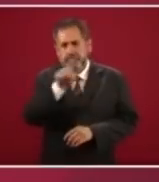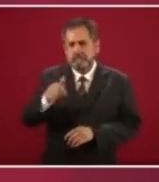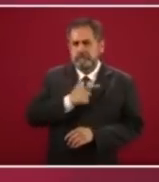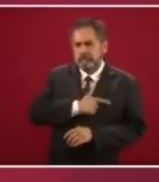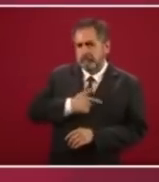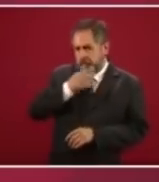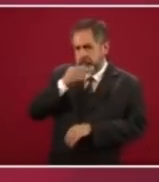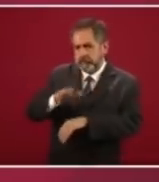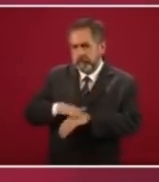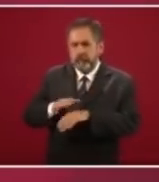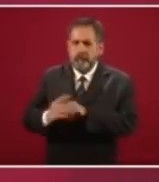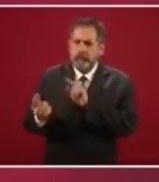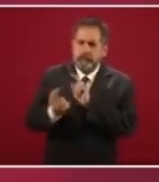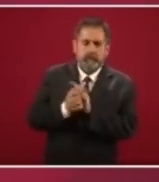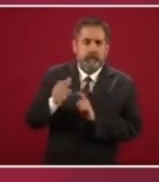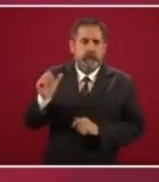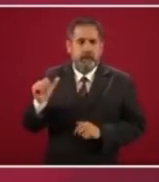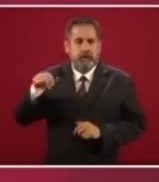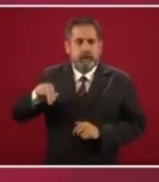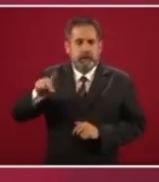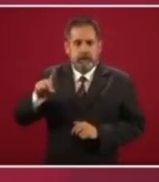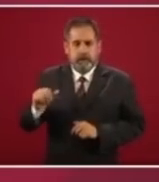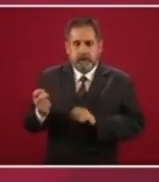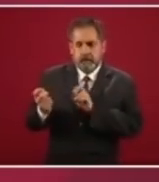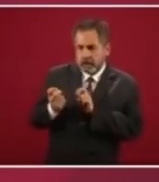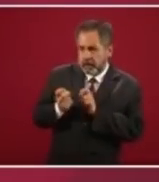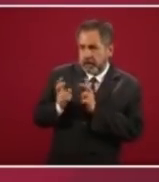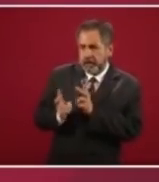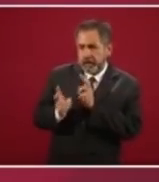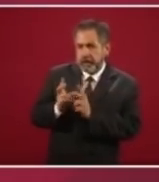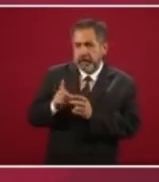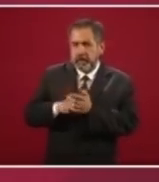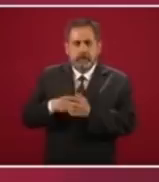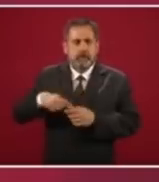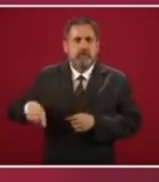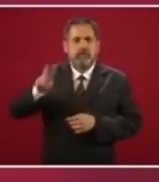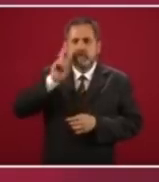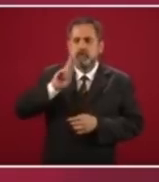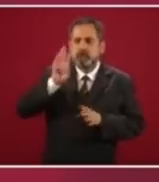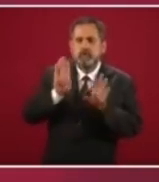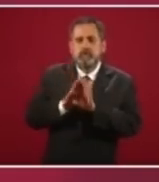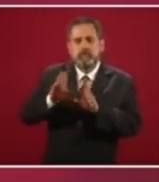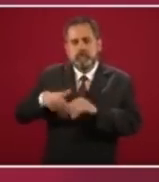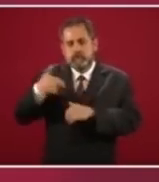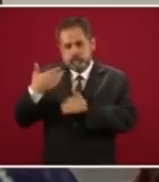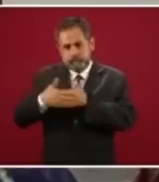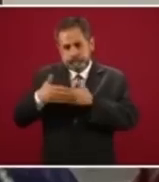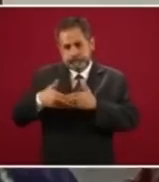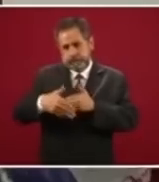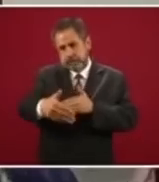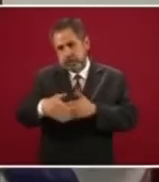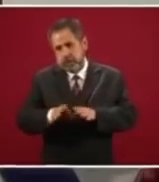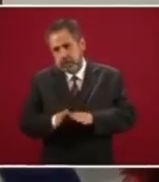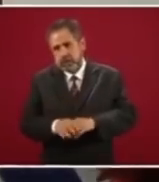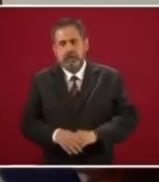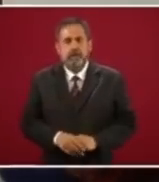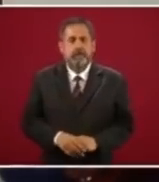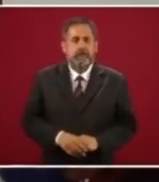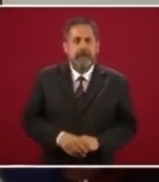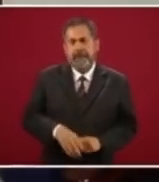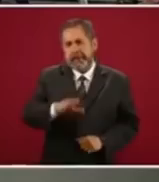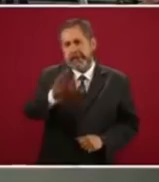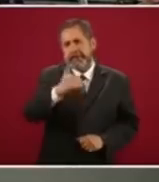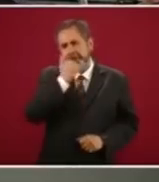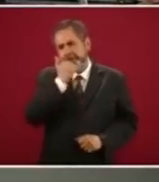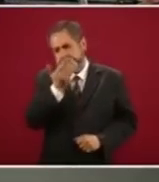la ANDA, al sindicato, para poder ver una ruta hacia adelante. Estos actores, disculpe,